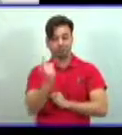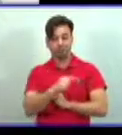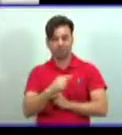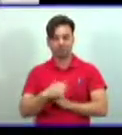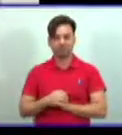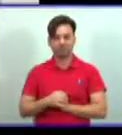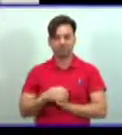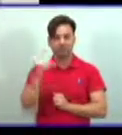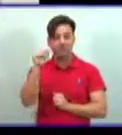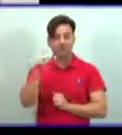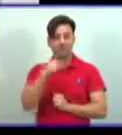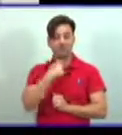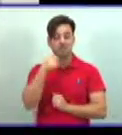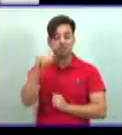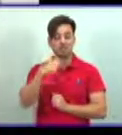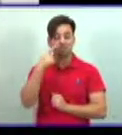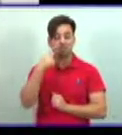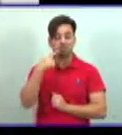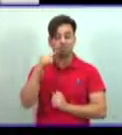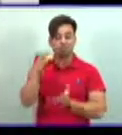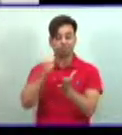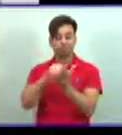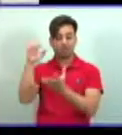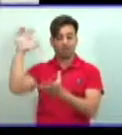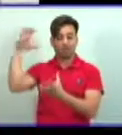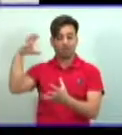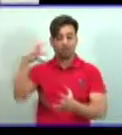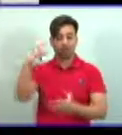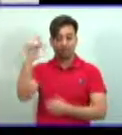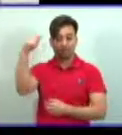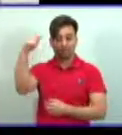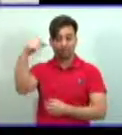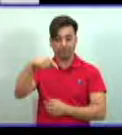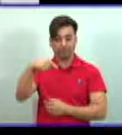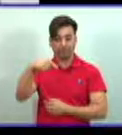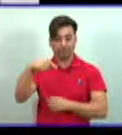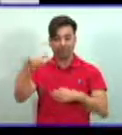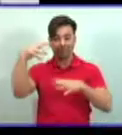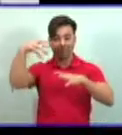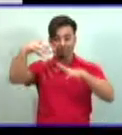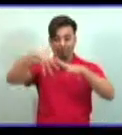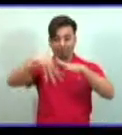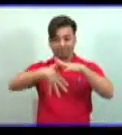espacio que al entrar en contacto con la mesosfera se destruyen desprendiendo un halo de luz.